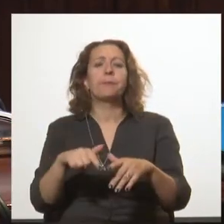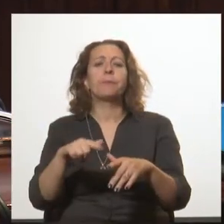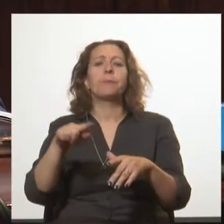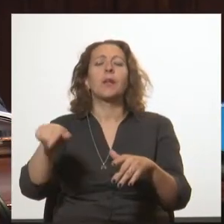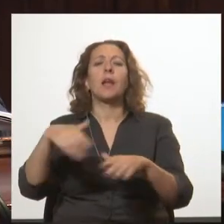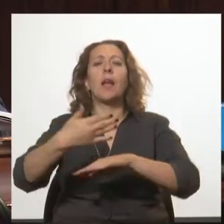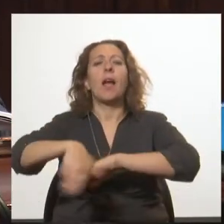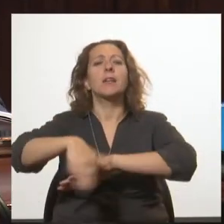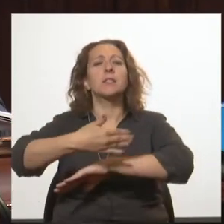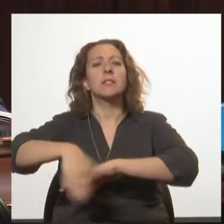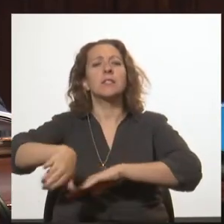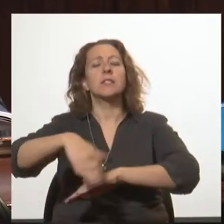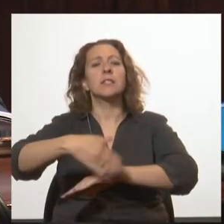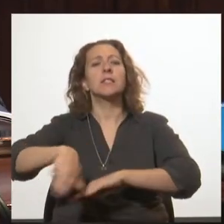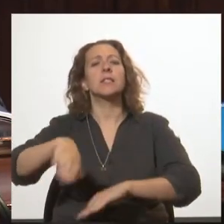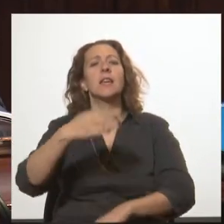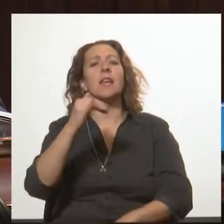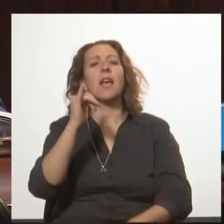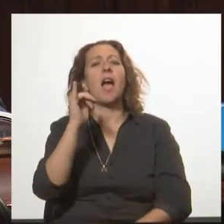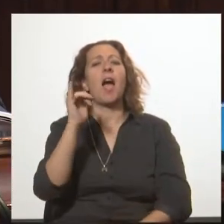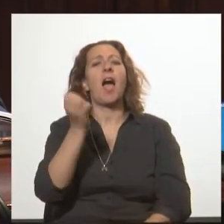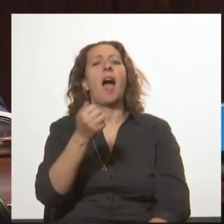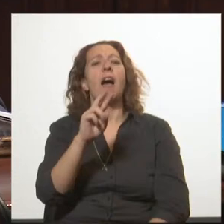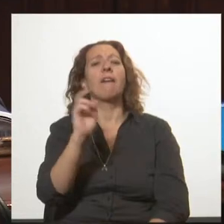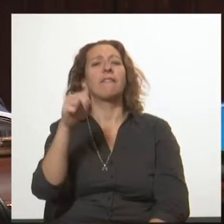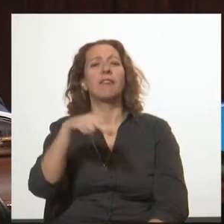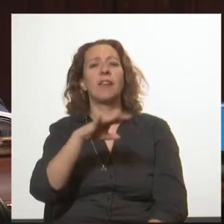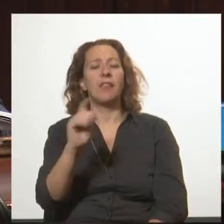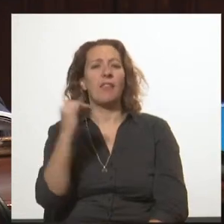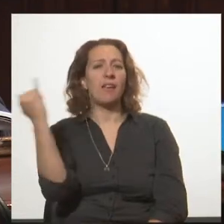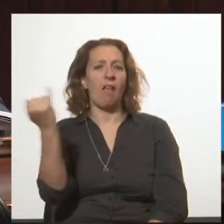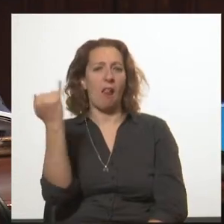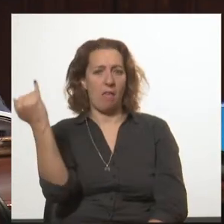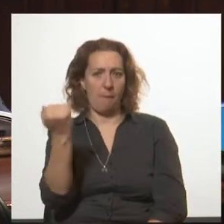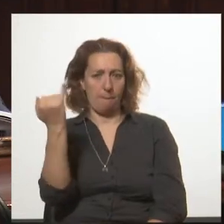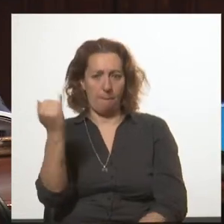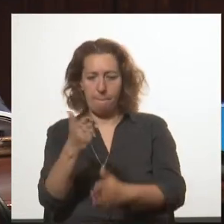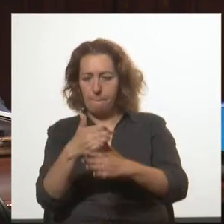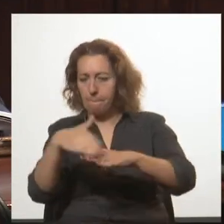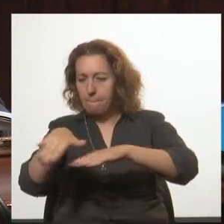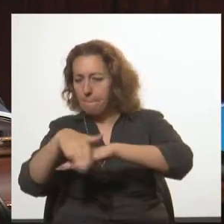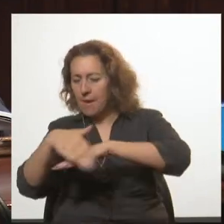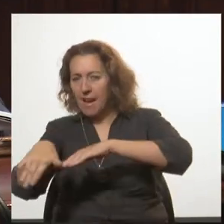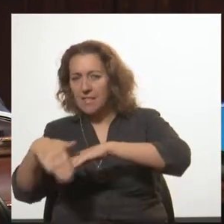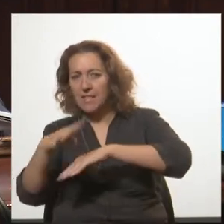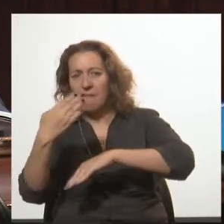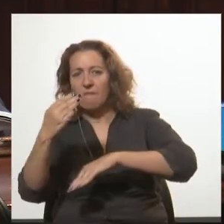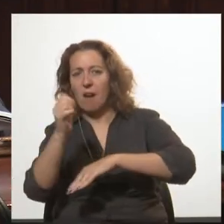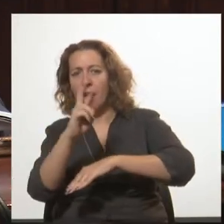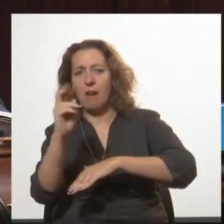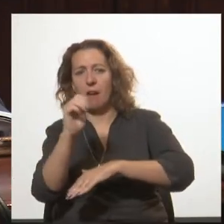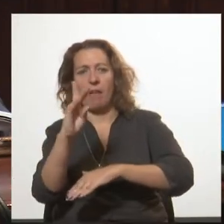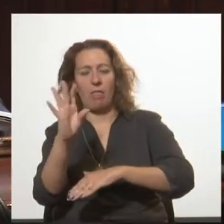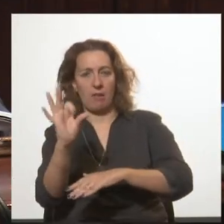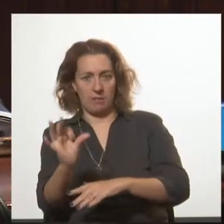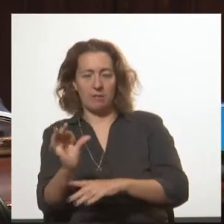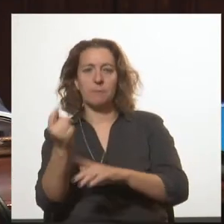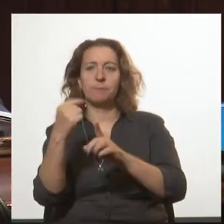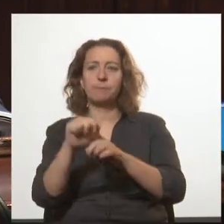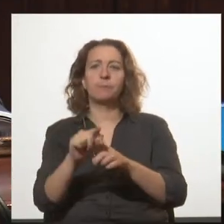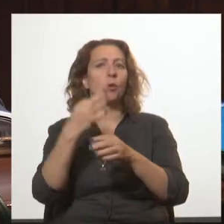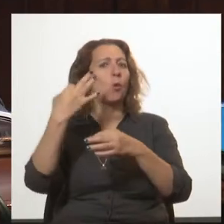la calle avenida italia sobre avenida italia sobre la calle barradas el único oferente fue de tour social